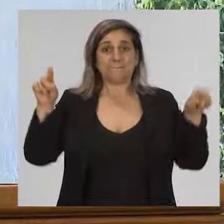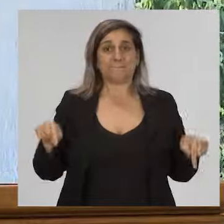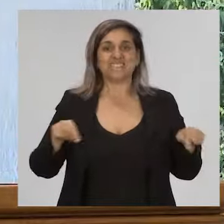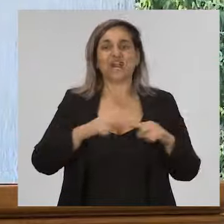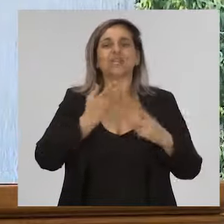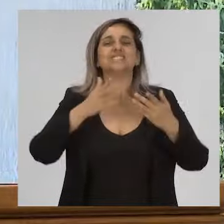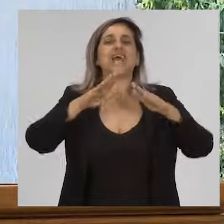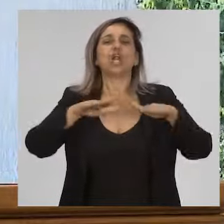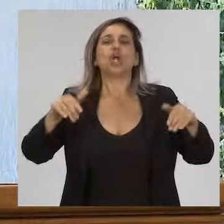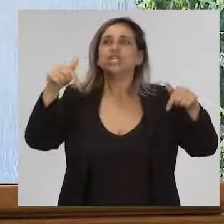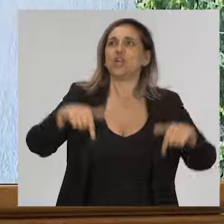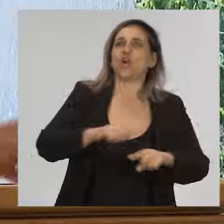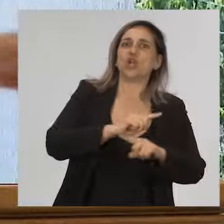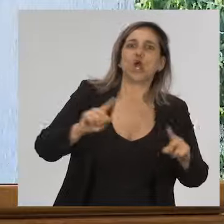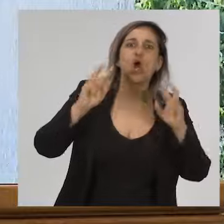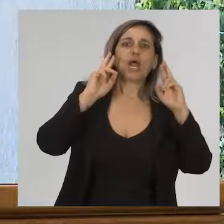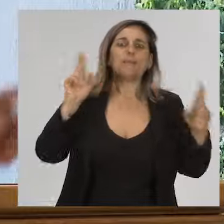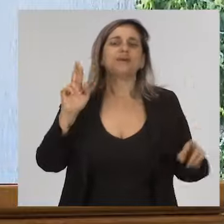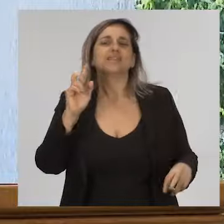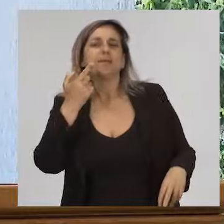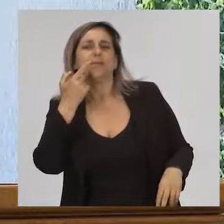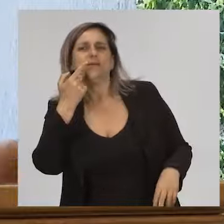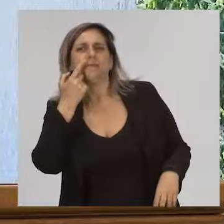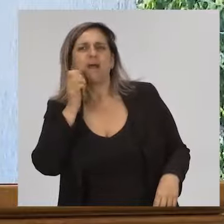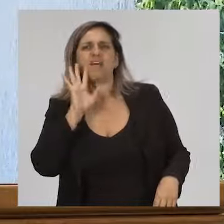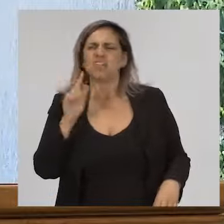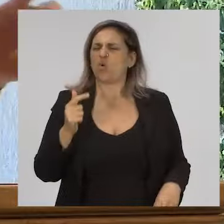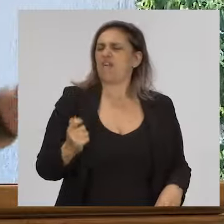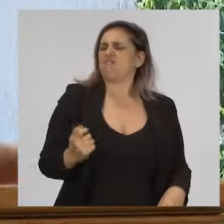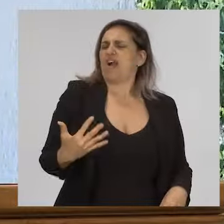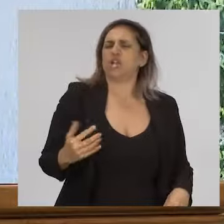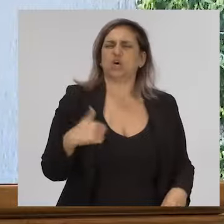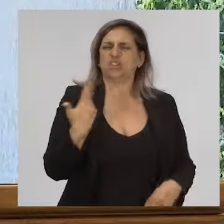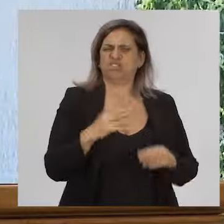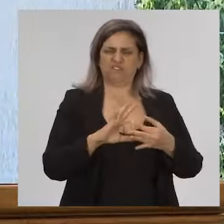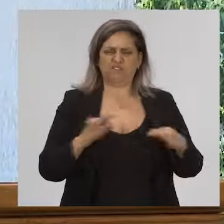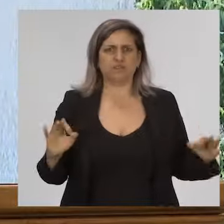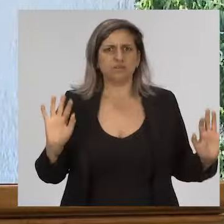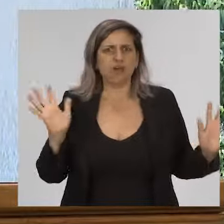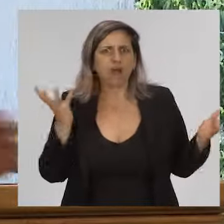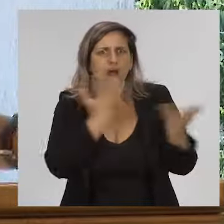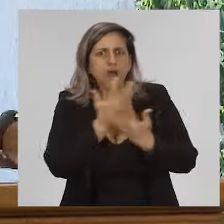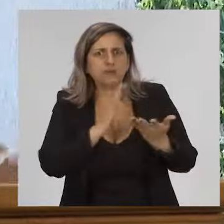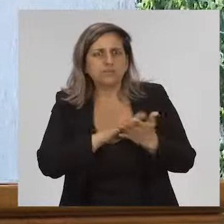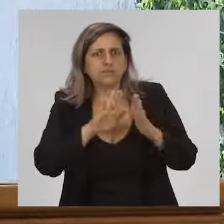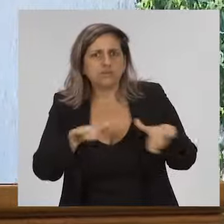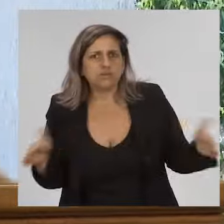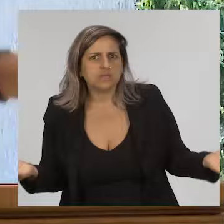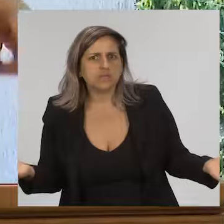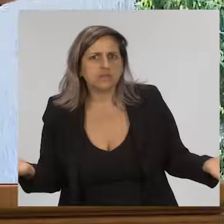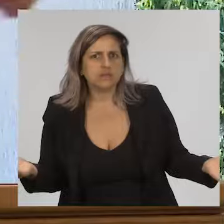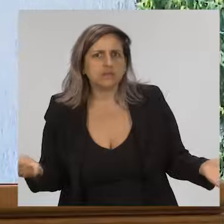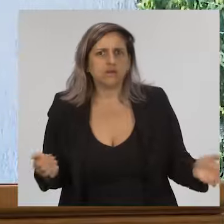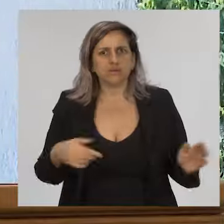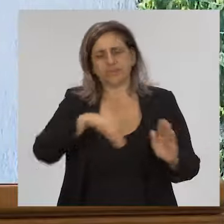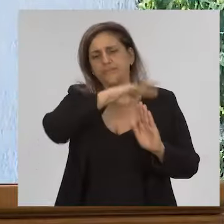puesto los niños de hoy ya no respetan a los padres, los niños de hoy ya no tienen valores, no sé. Tres frases horribles sobre los niños. Y